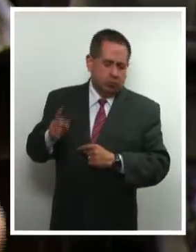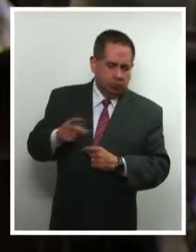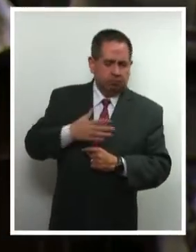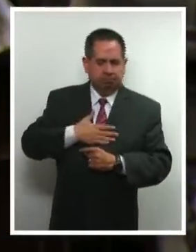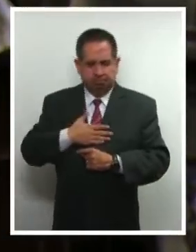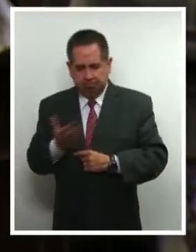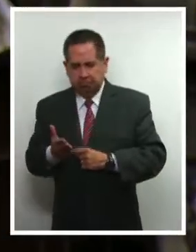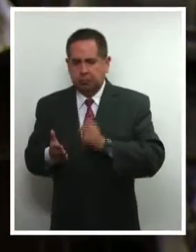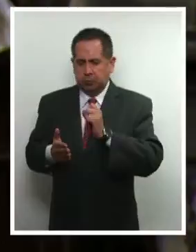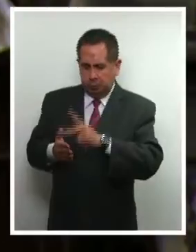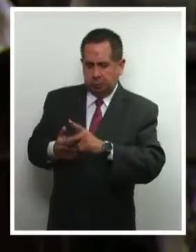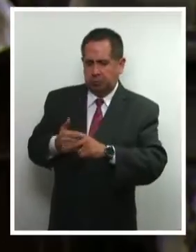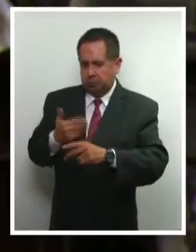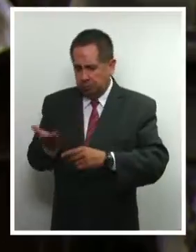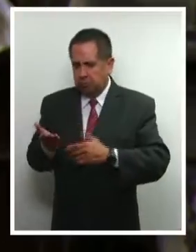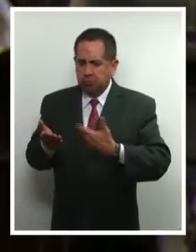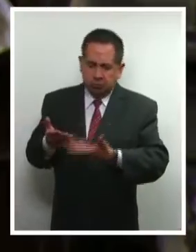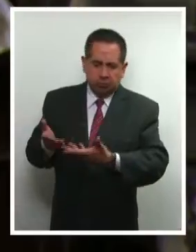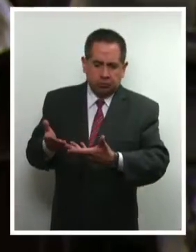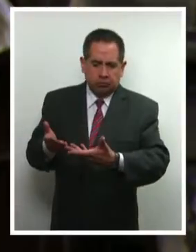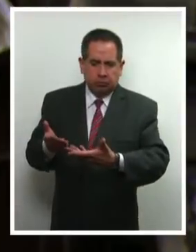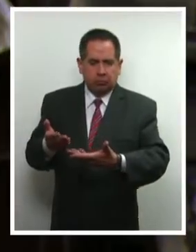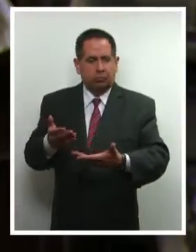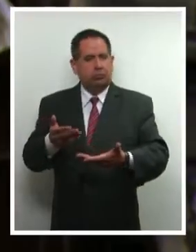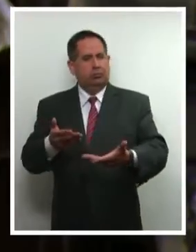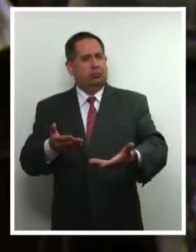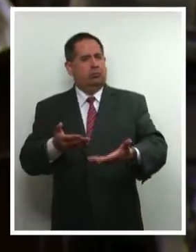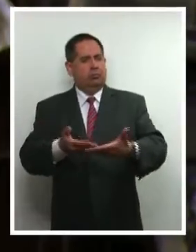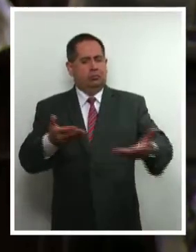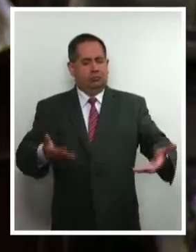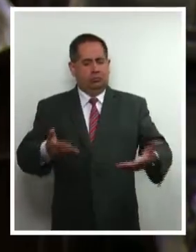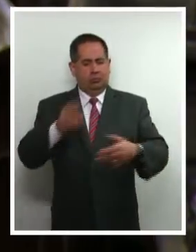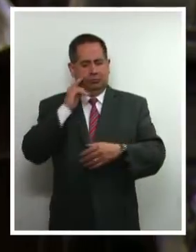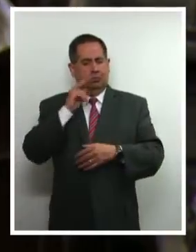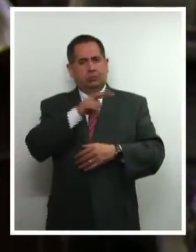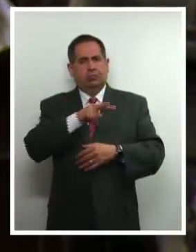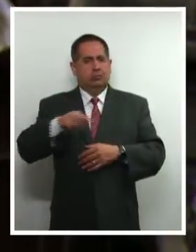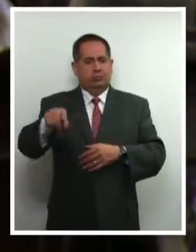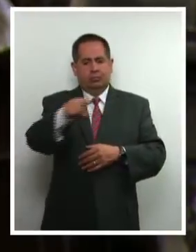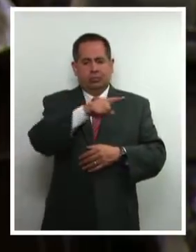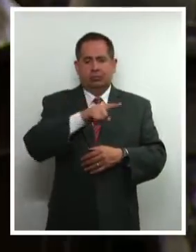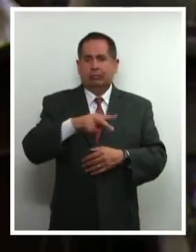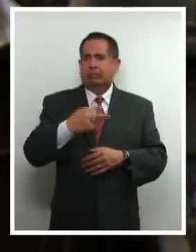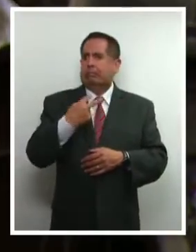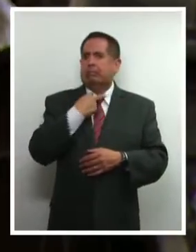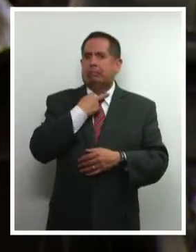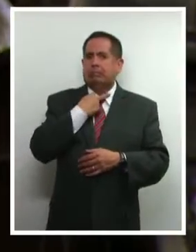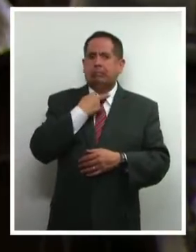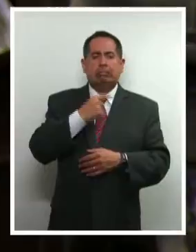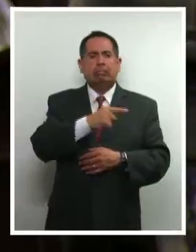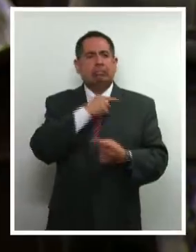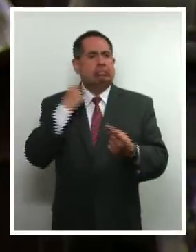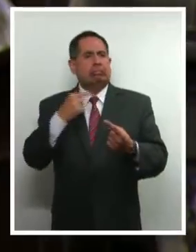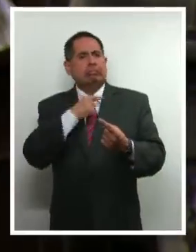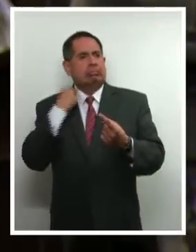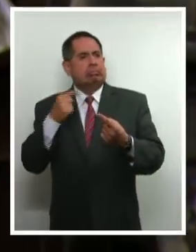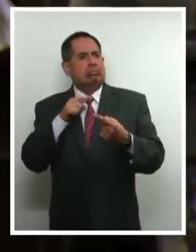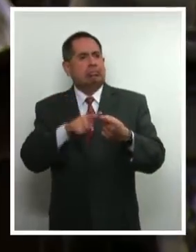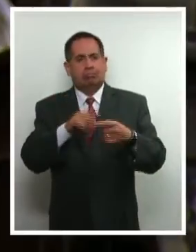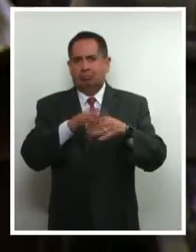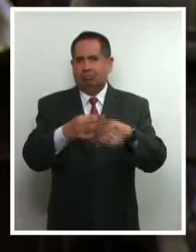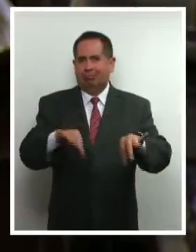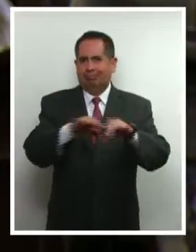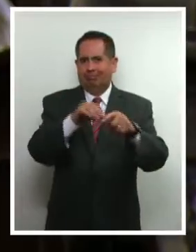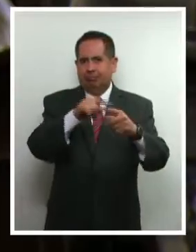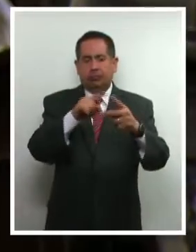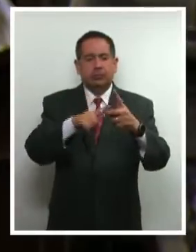todos aceptamos, y ahora, como se ven perdidos en los puntos fundamentales